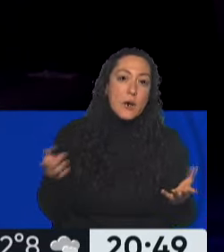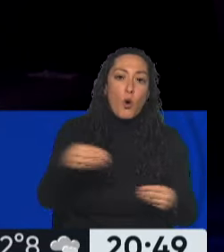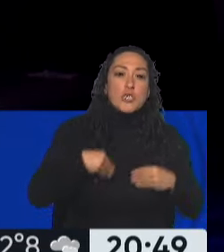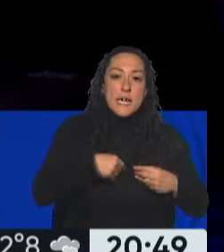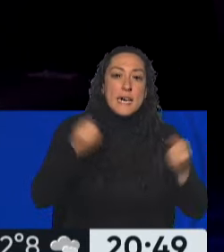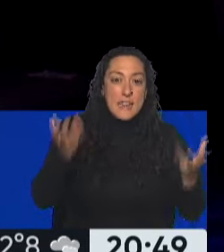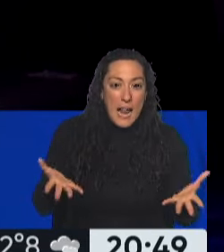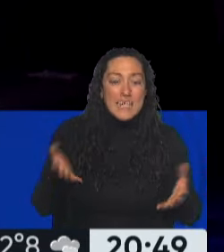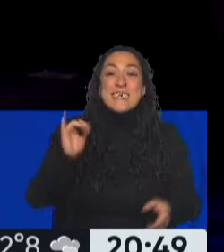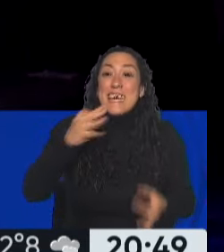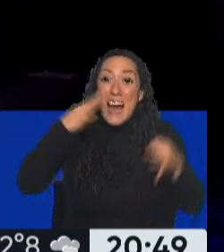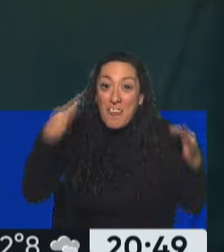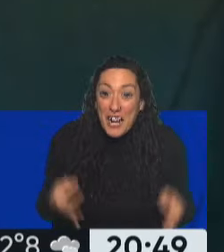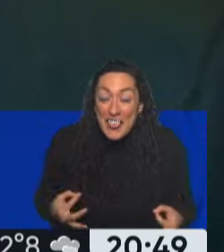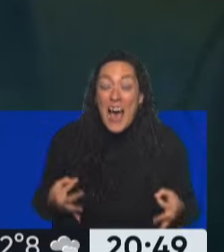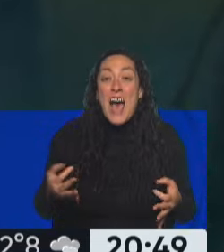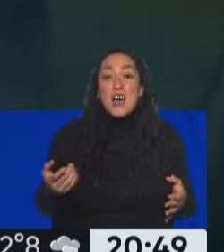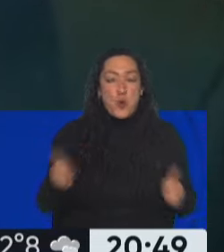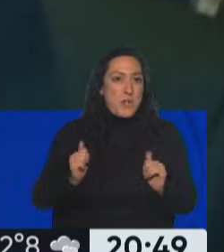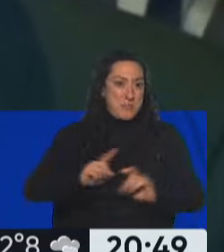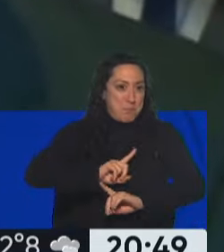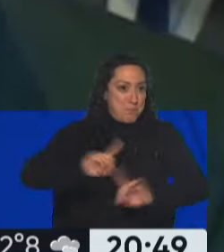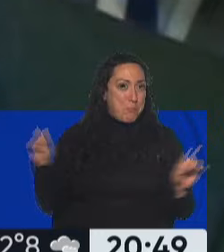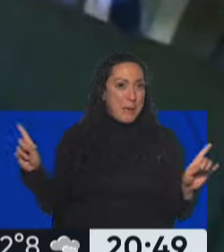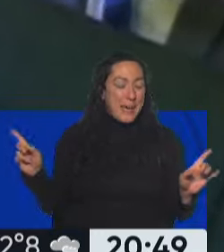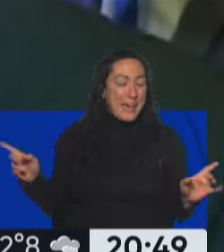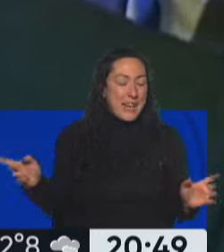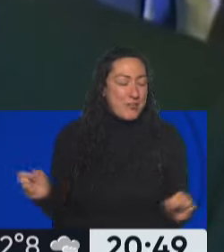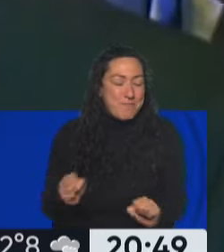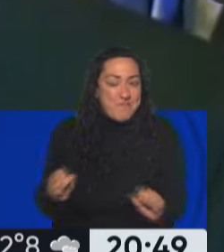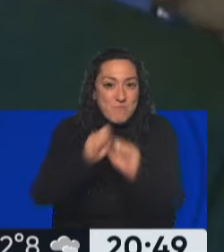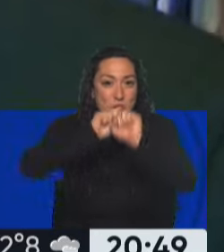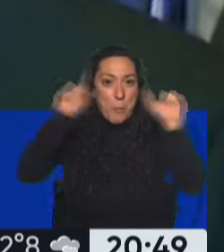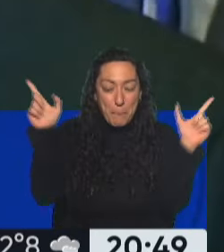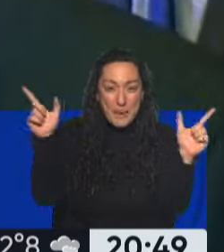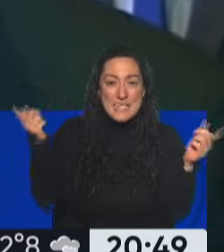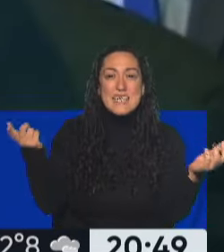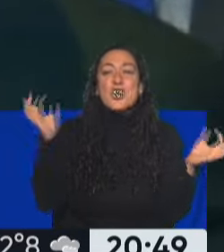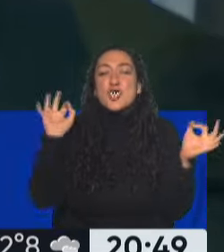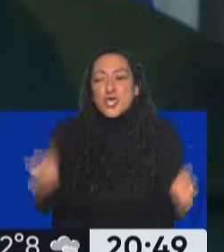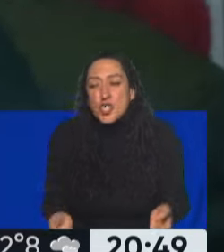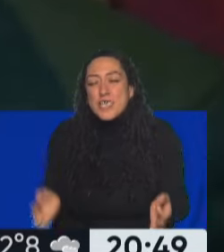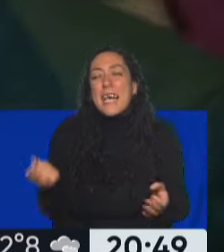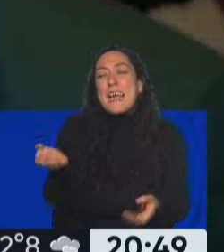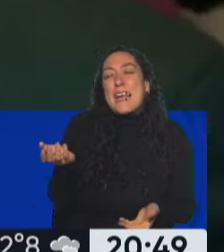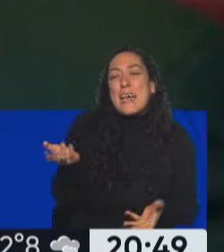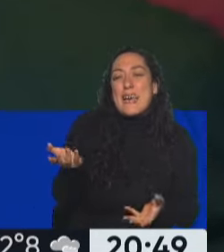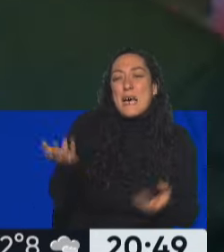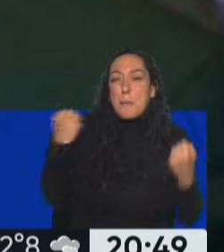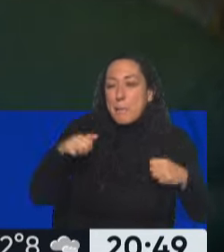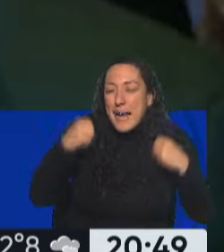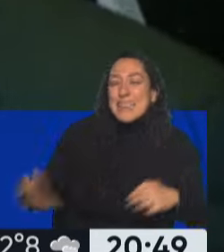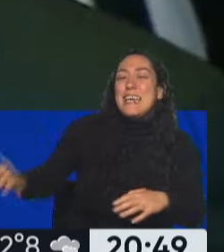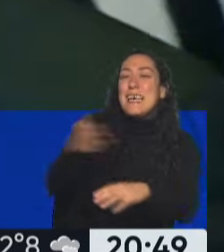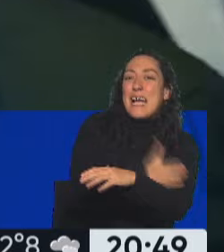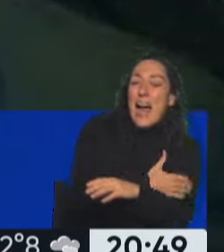papel. Sí, mirá, la verdad no lo esperábamos, era como que nos sorprendió. Sabíamos que tenía un encanto ya desde los ensayos, que había